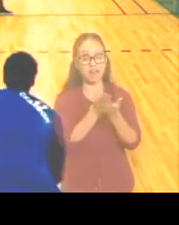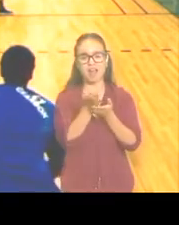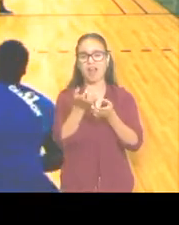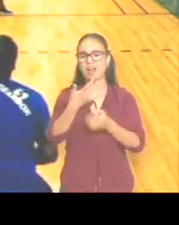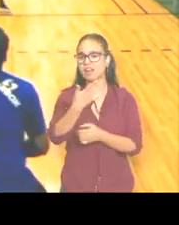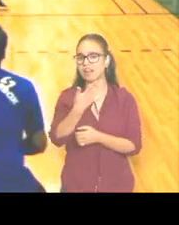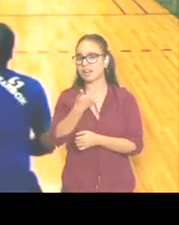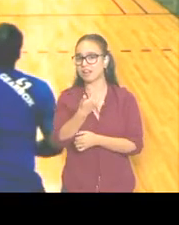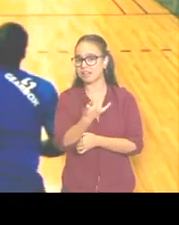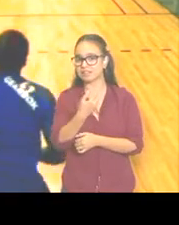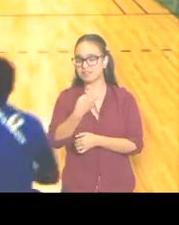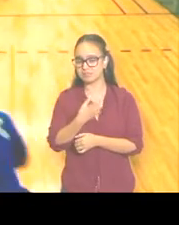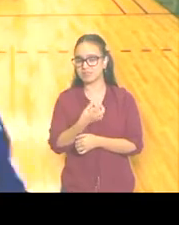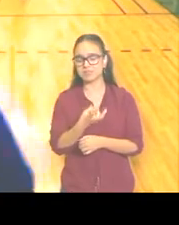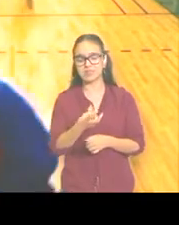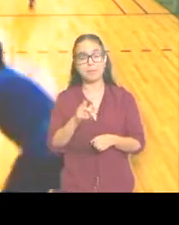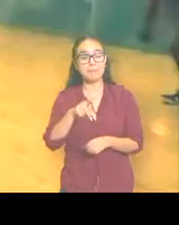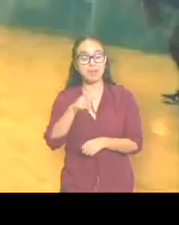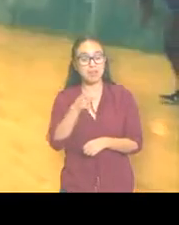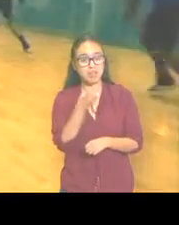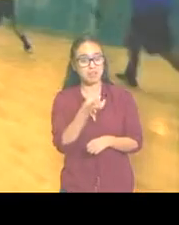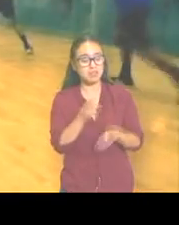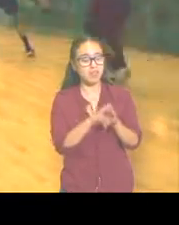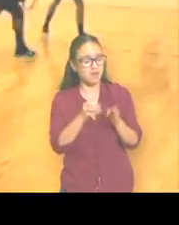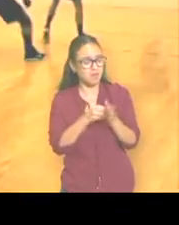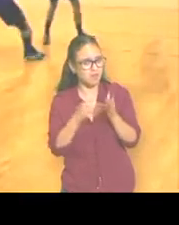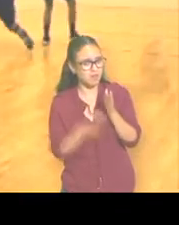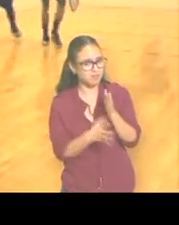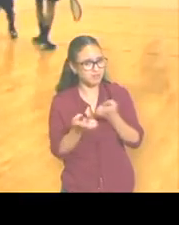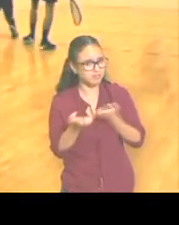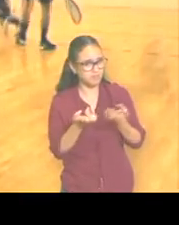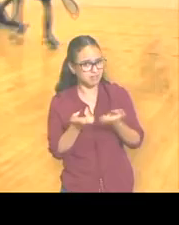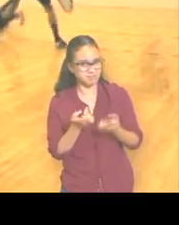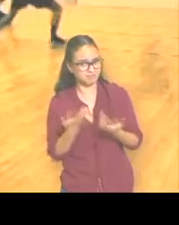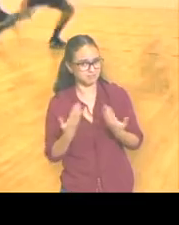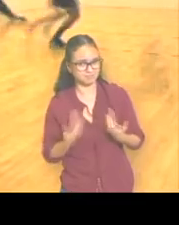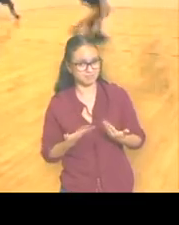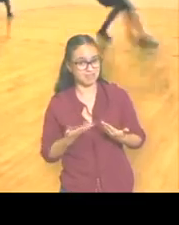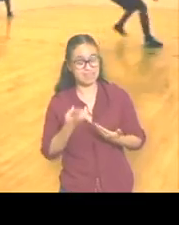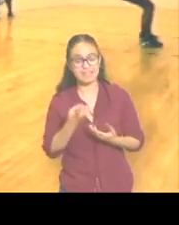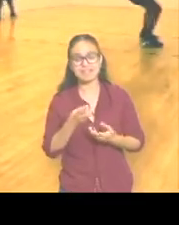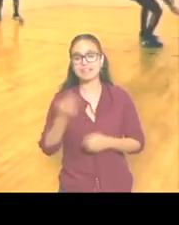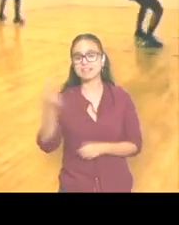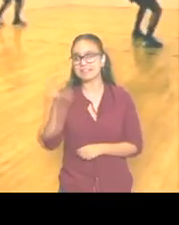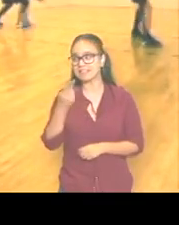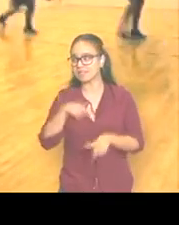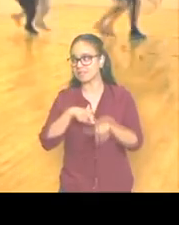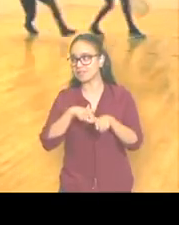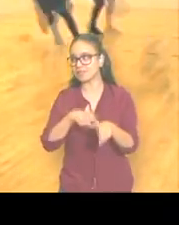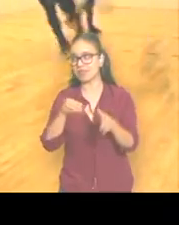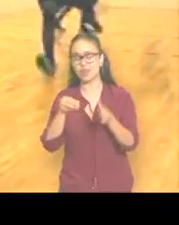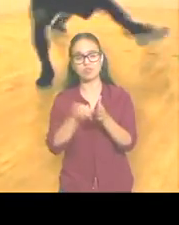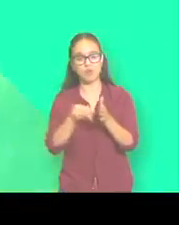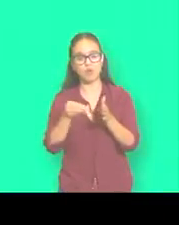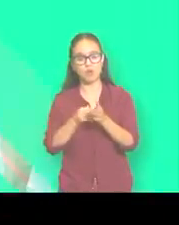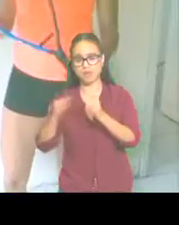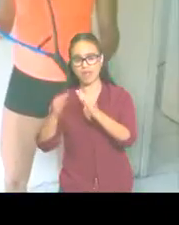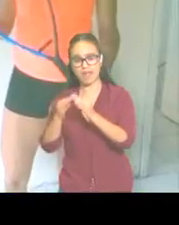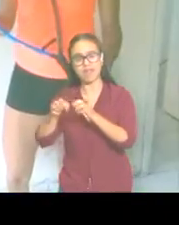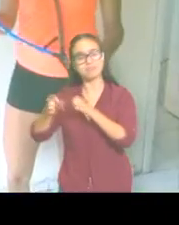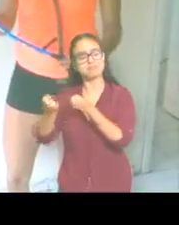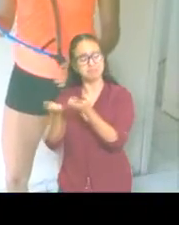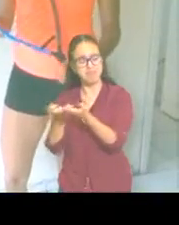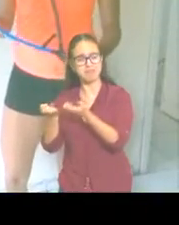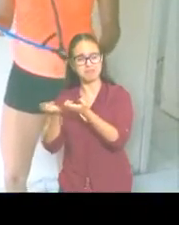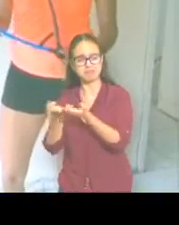concurridos, pero esa no es excusa para dejar de hacer ejercicio. Así que sigámonos manteniendo en buena forma física y mental desde nuestras casas. Nos vemos.